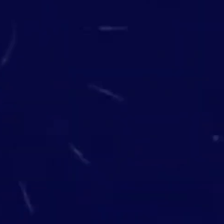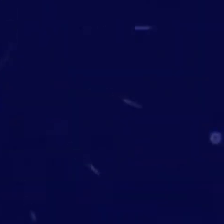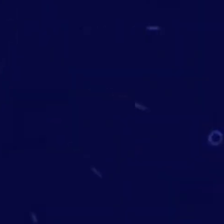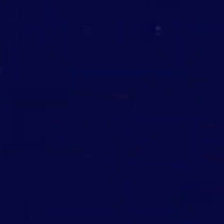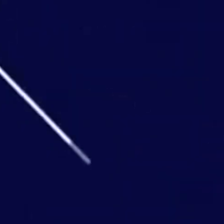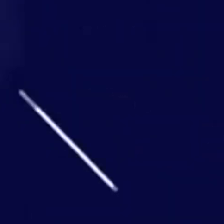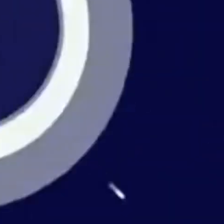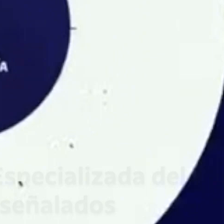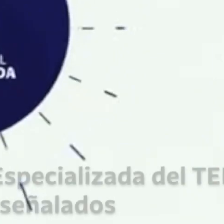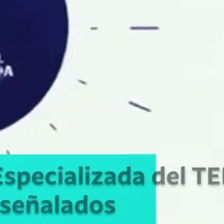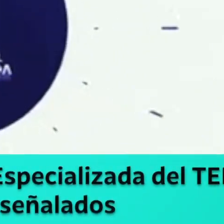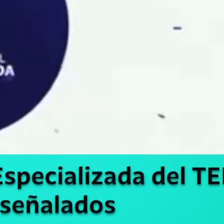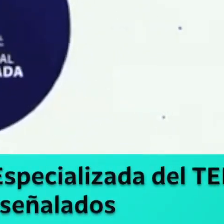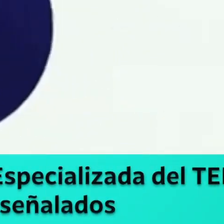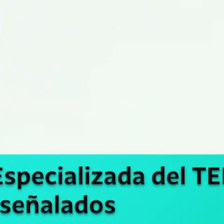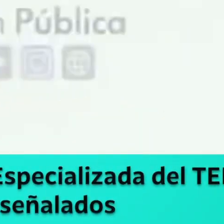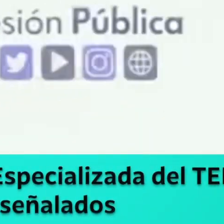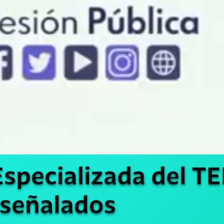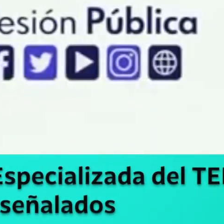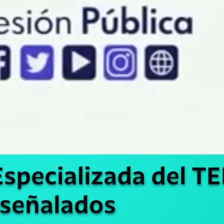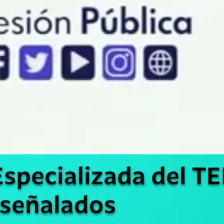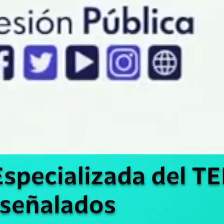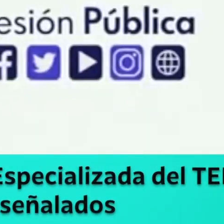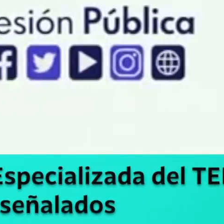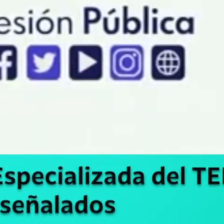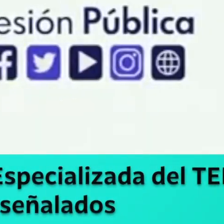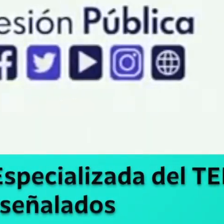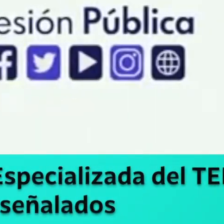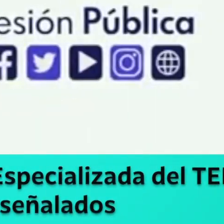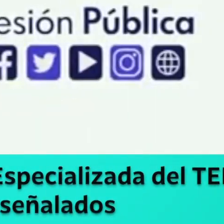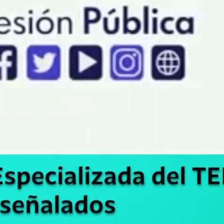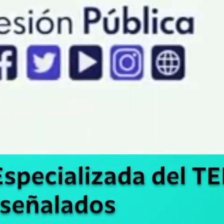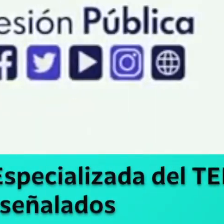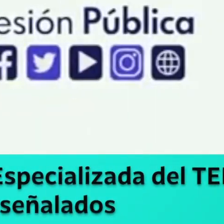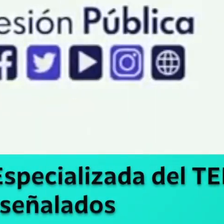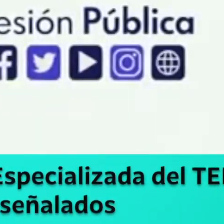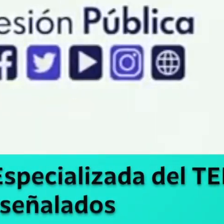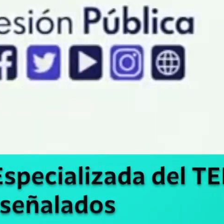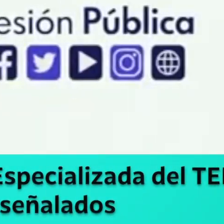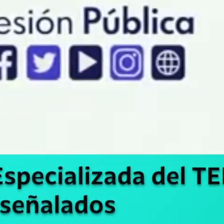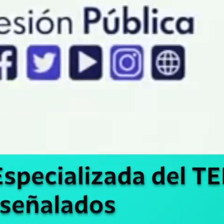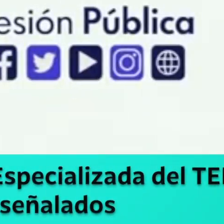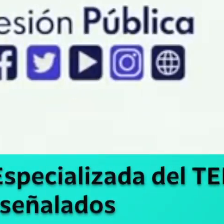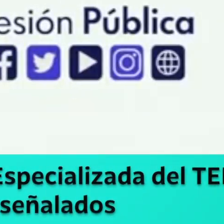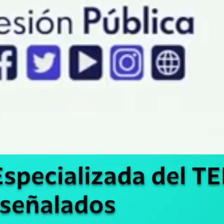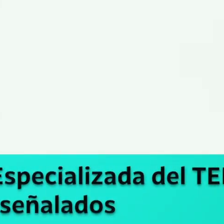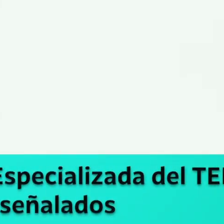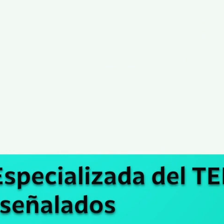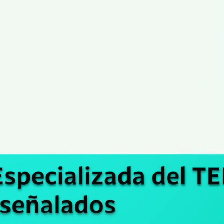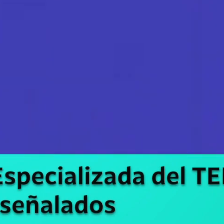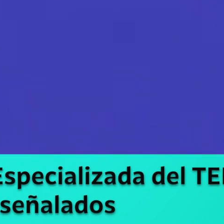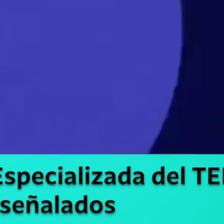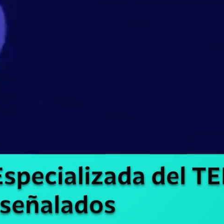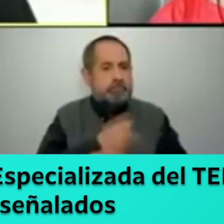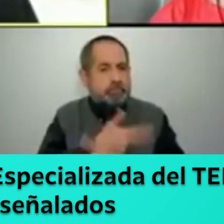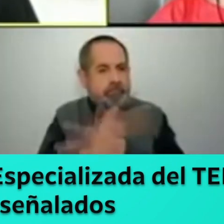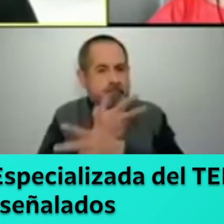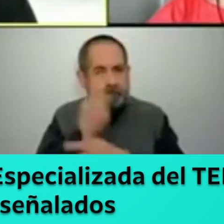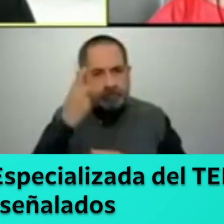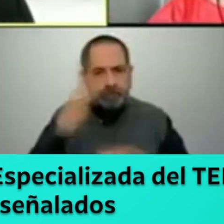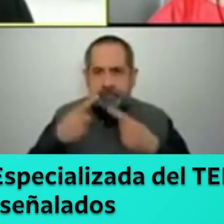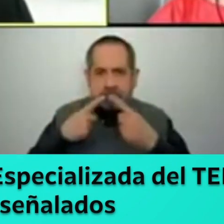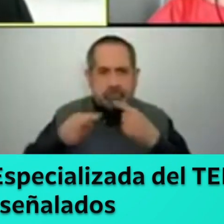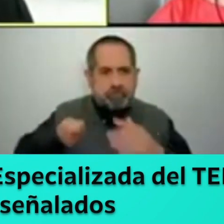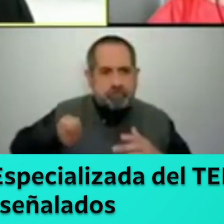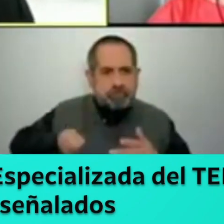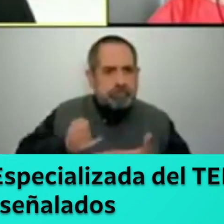La Sala Regional Especializada del Tribunal Electoral del Poder Judicial de la Federación determinó inexistente las denuncias presentadas